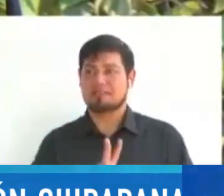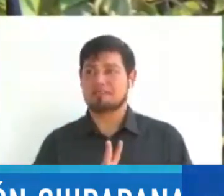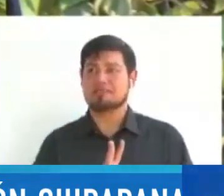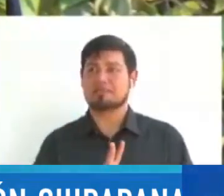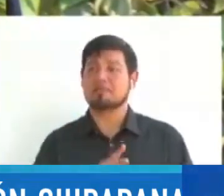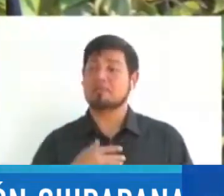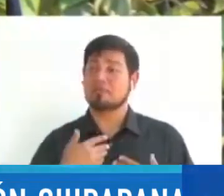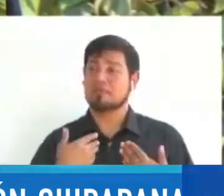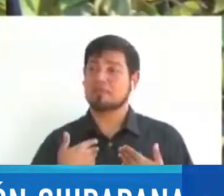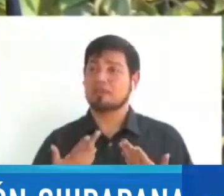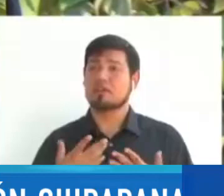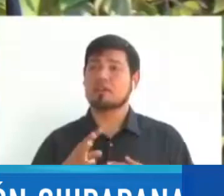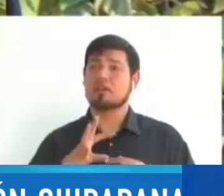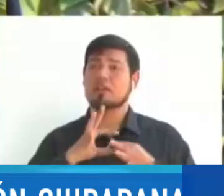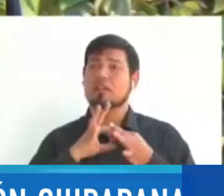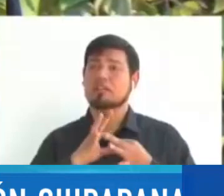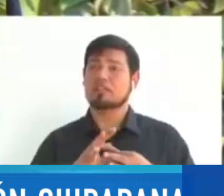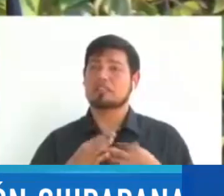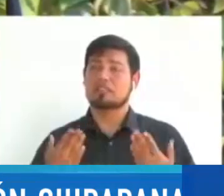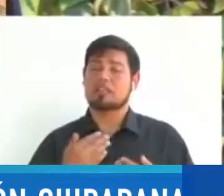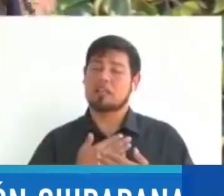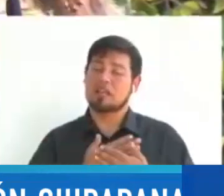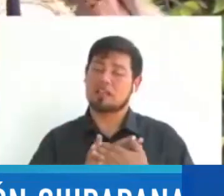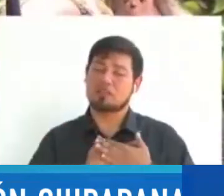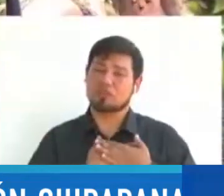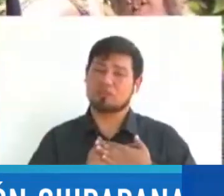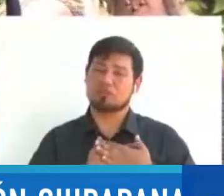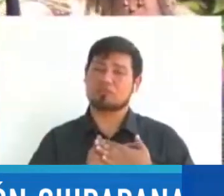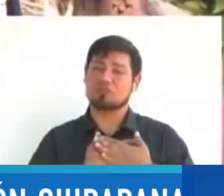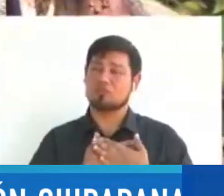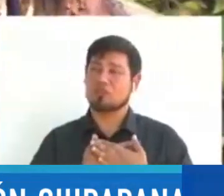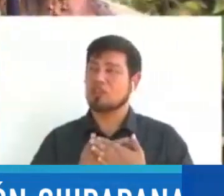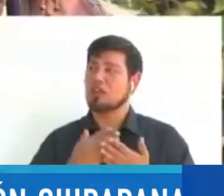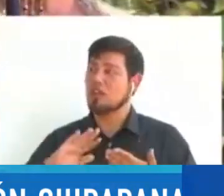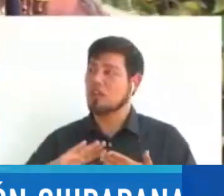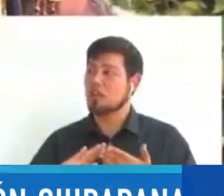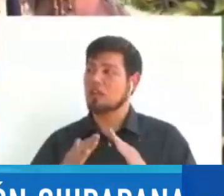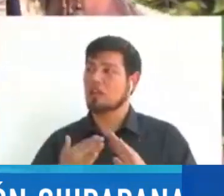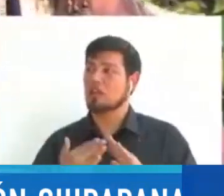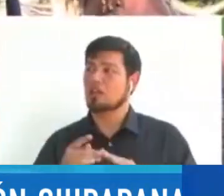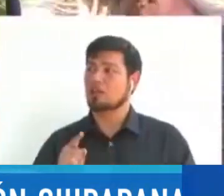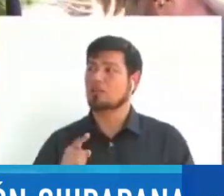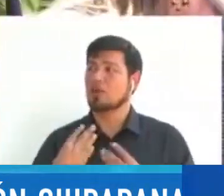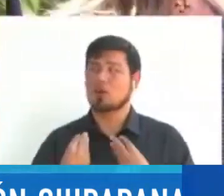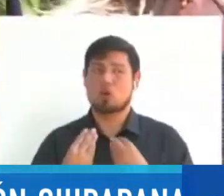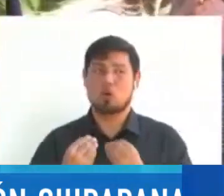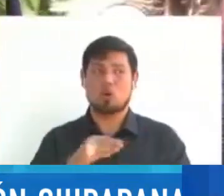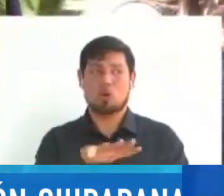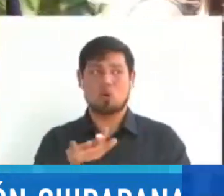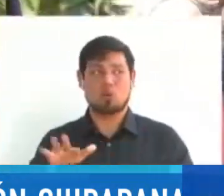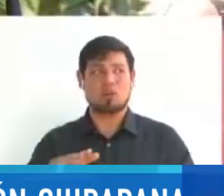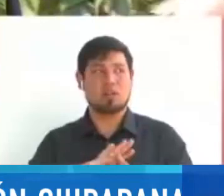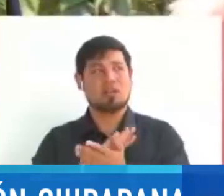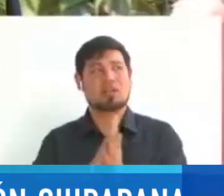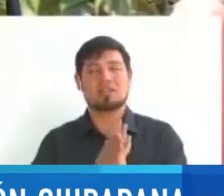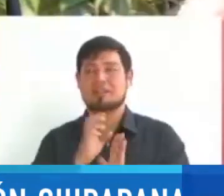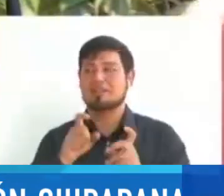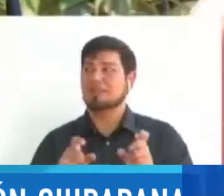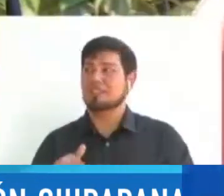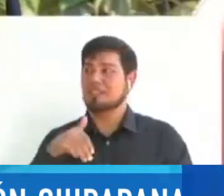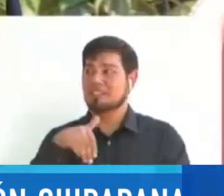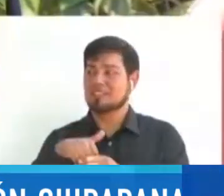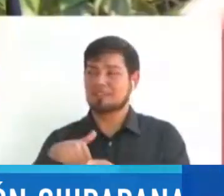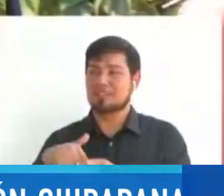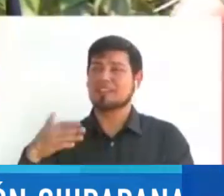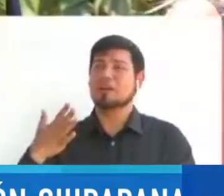Tengo que agradecer de corazón a la comunidad de Humedales, al sector de Angachilla y a toda la gente que ha votado por mí, que